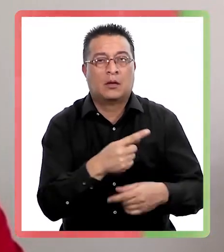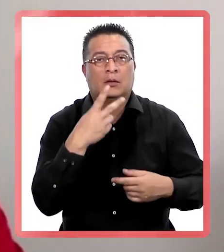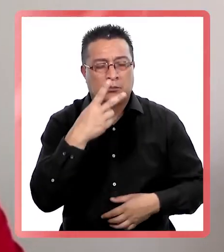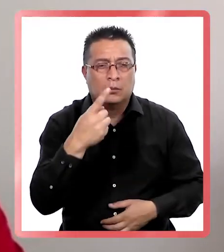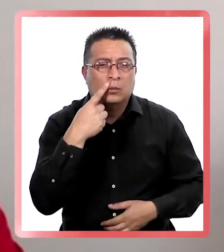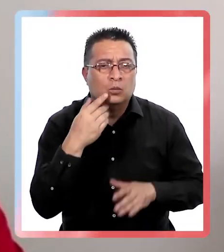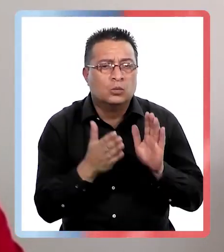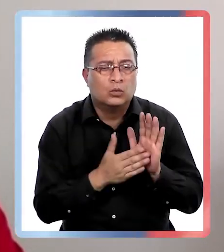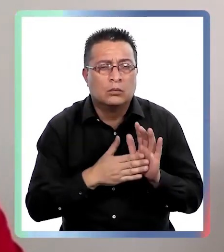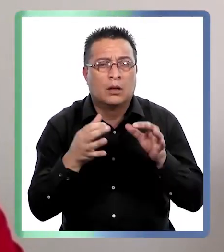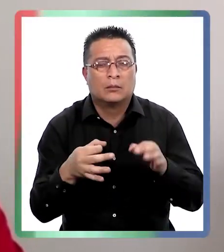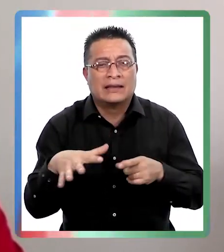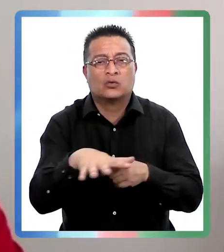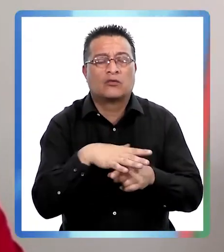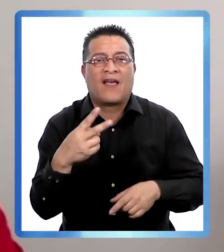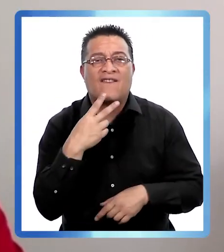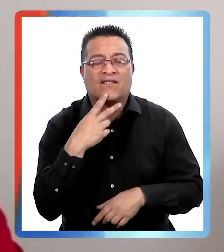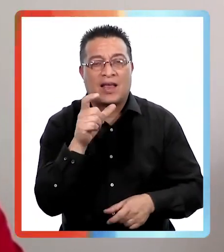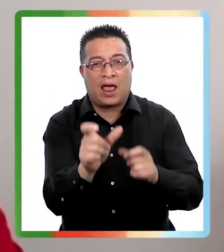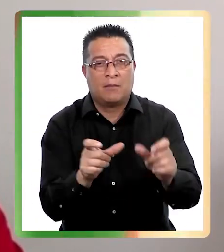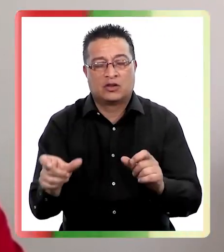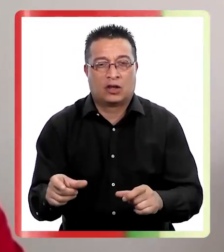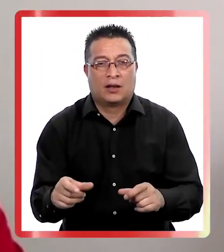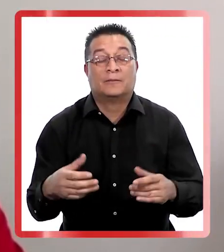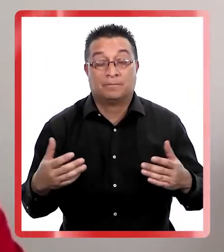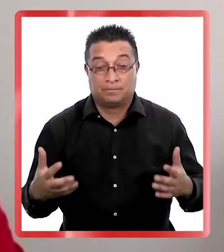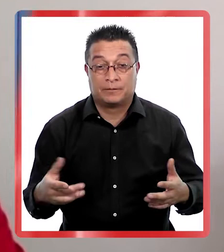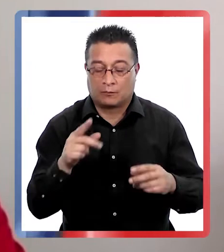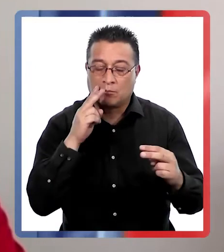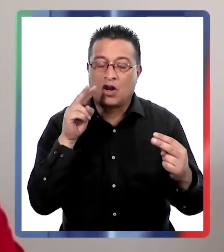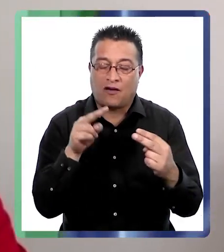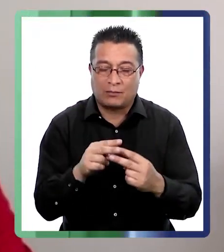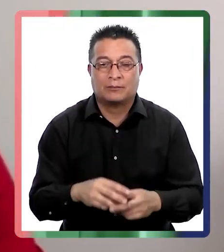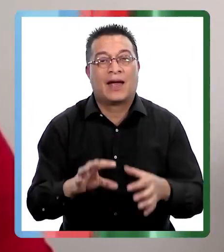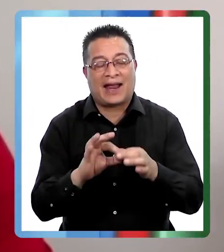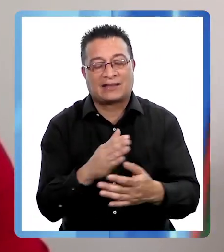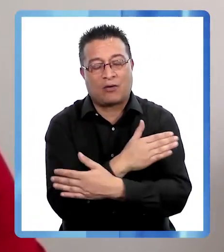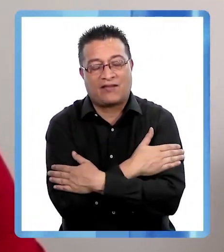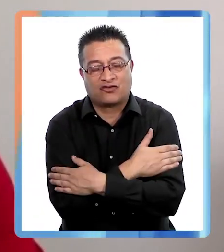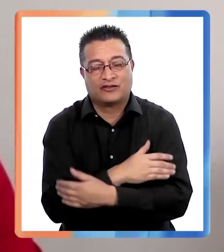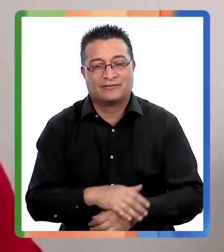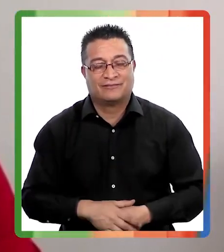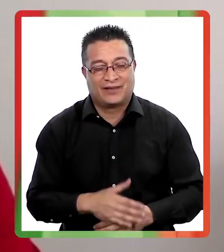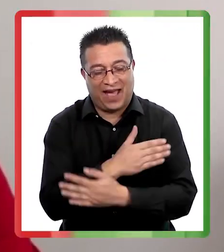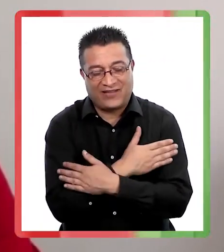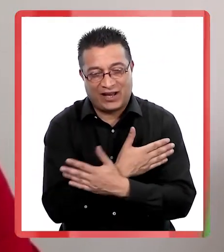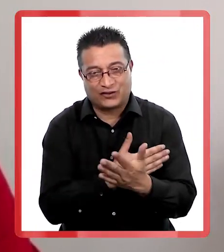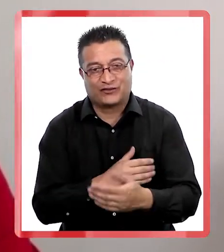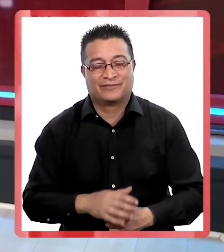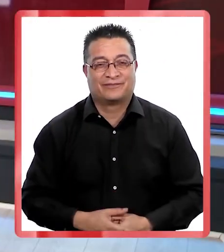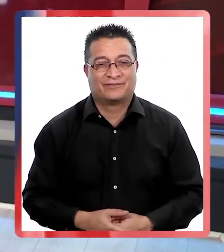atestiguar directamente las condiciones de vida de la ciudadanía. Así que nos vemos. Gracias y un abrazo. Un